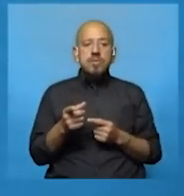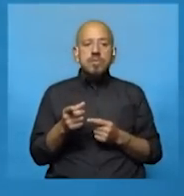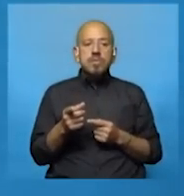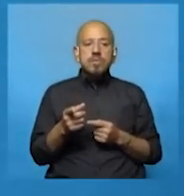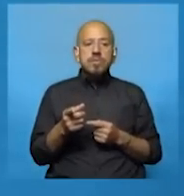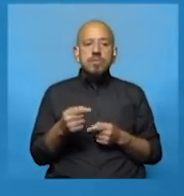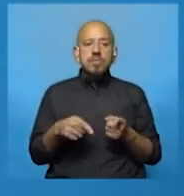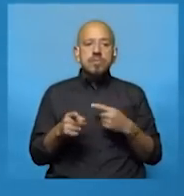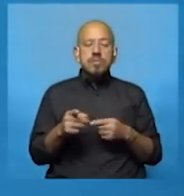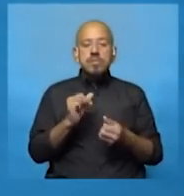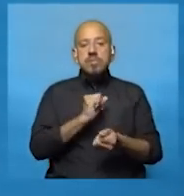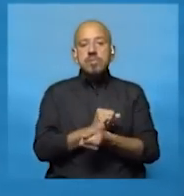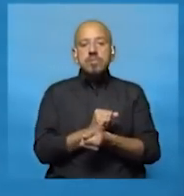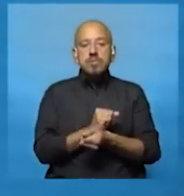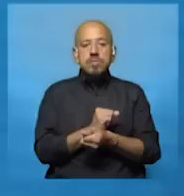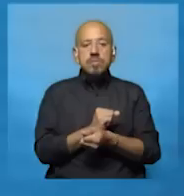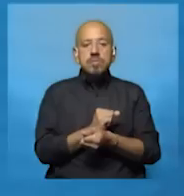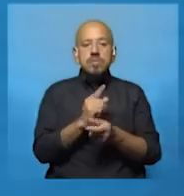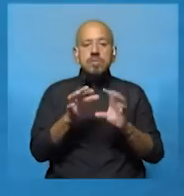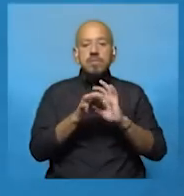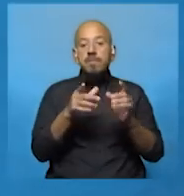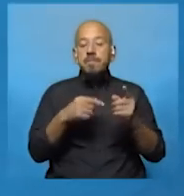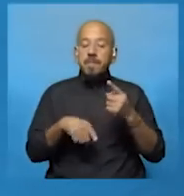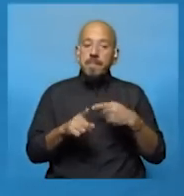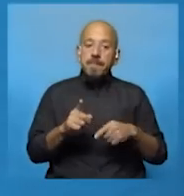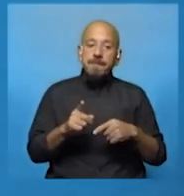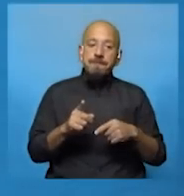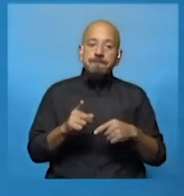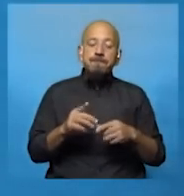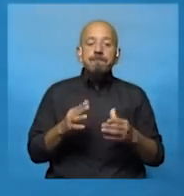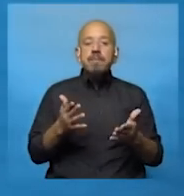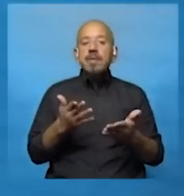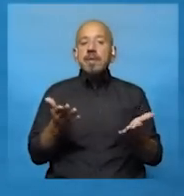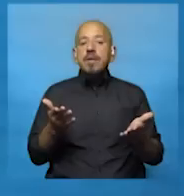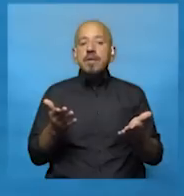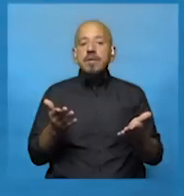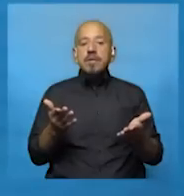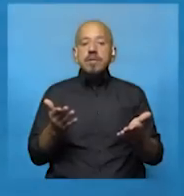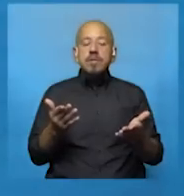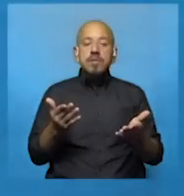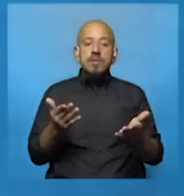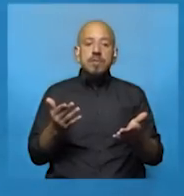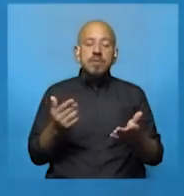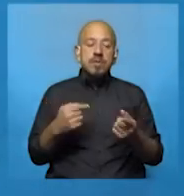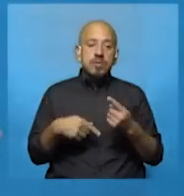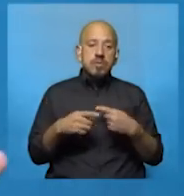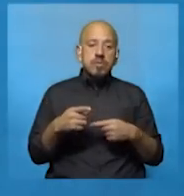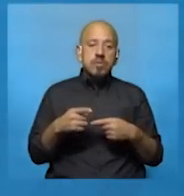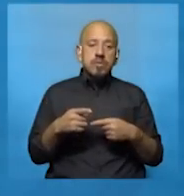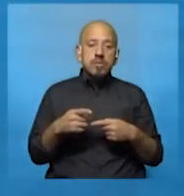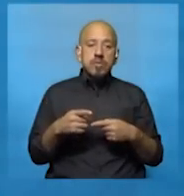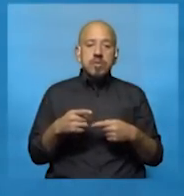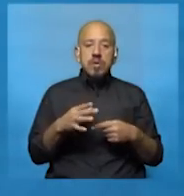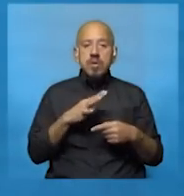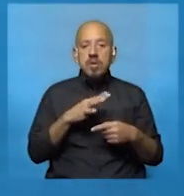penal digamos de privación de libertad en este caso a qué responde respondemos a muchísimas cosas no Y ahí es donde